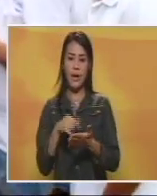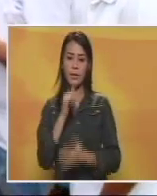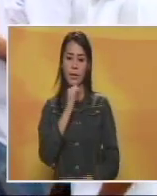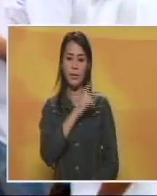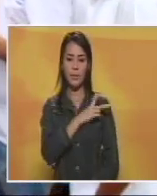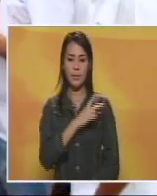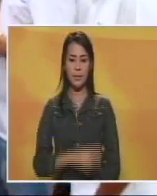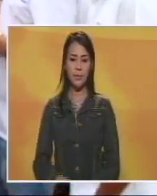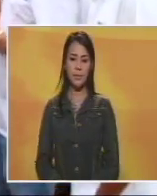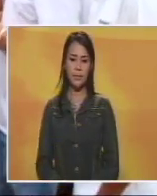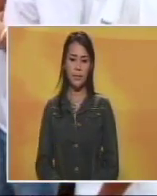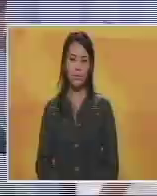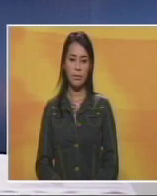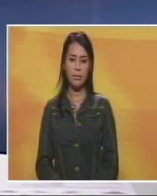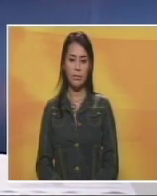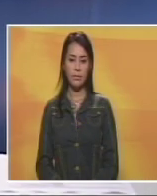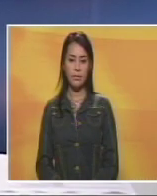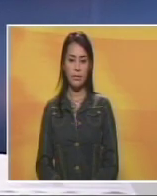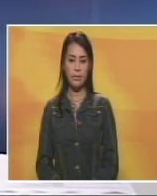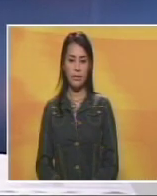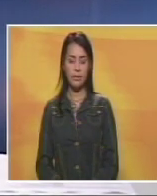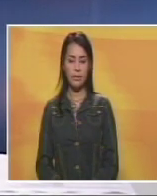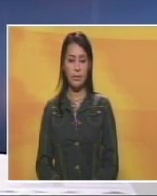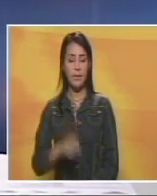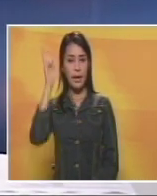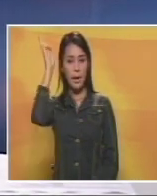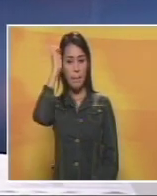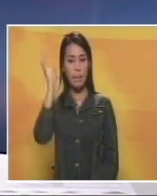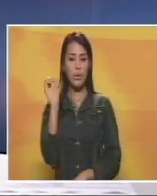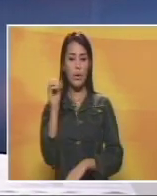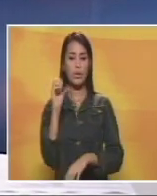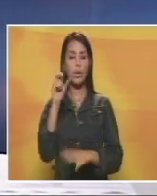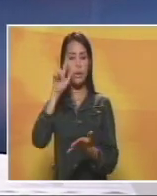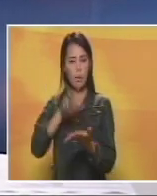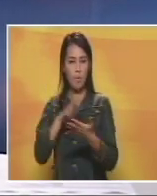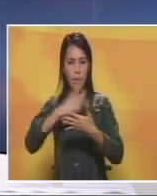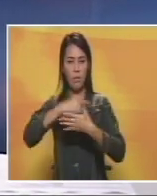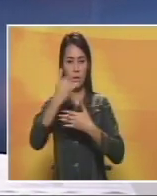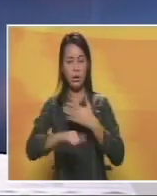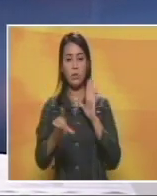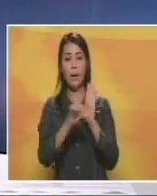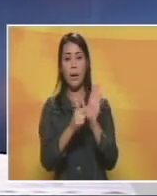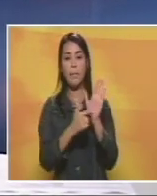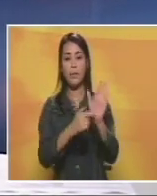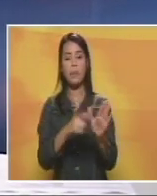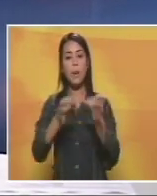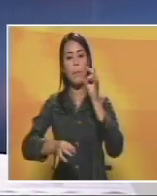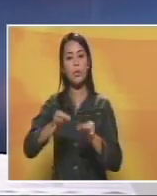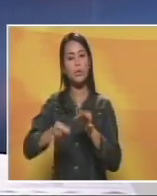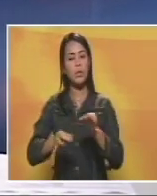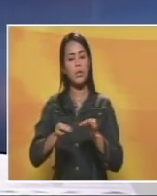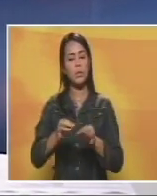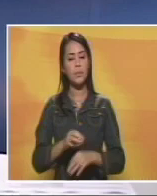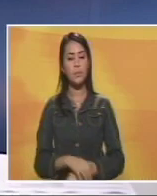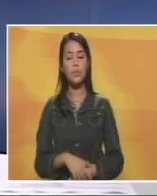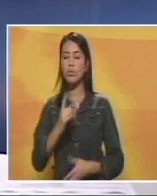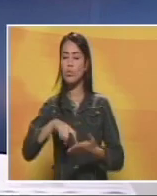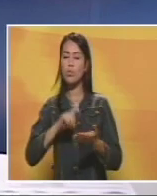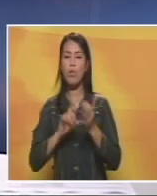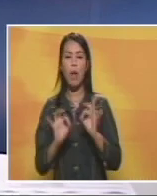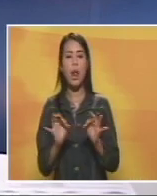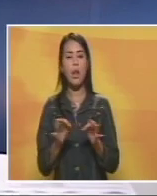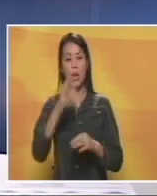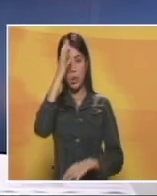Valverde, Noticiero Venevisión. En Perú, el Congreso aprobó un proyecto de ley presentado por el Ejecutivo que reforma totalmente el